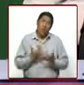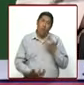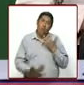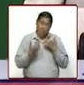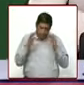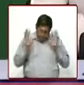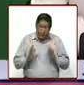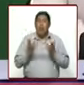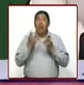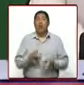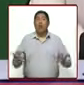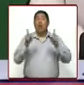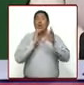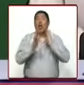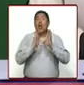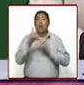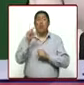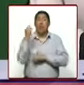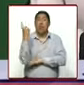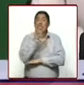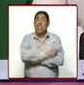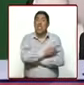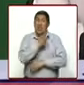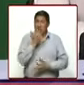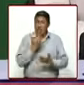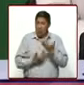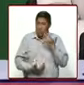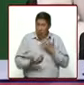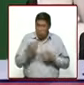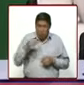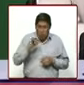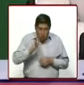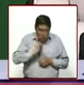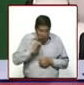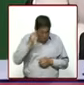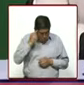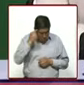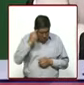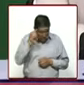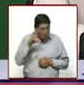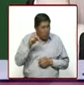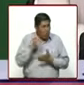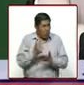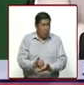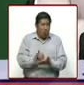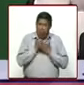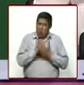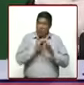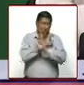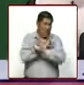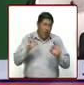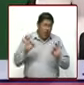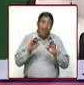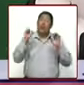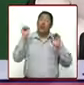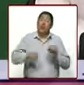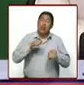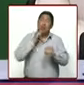Ahora bien, cuando hablamos de 20 días de fuego, estoy pensando que no han recibido ayuda gubernamental, ¿o sí ha